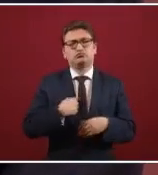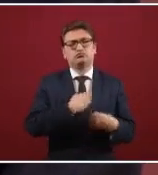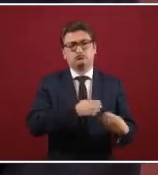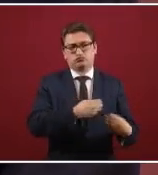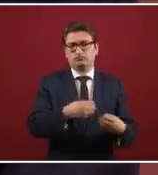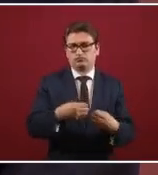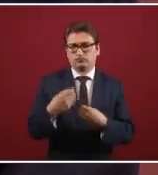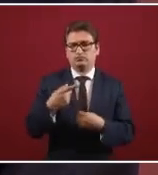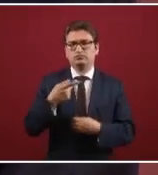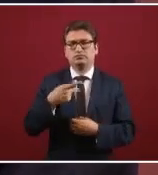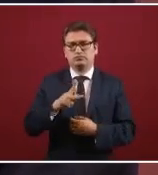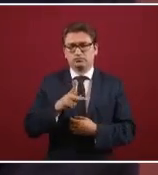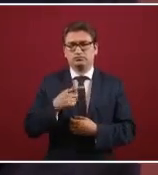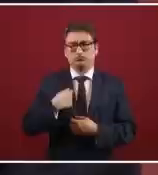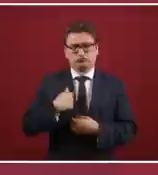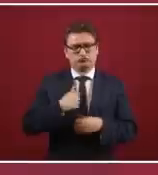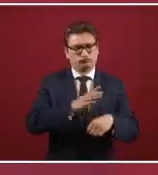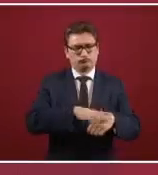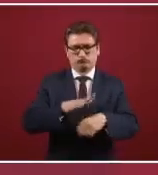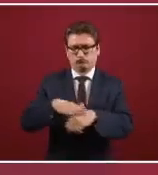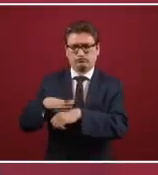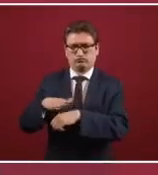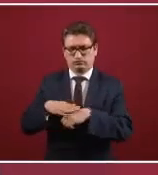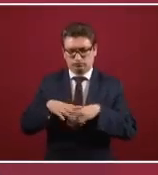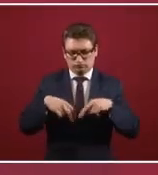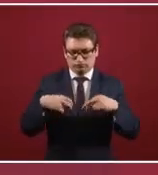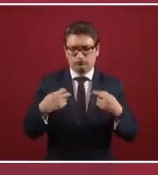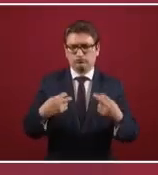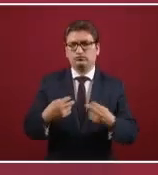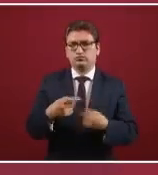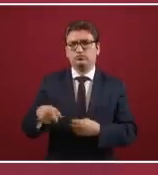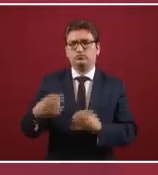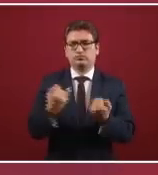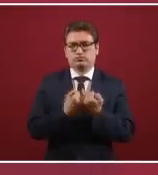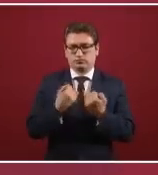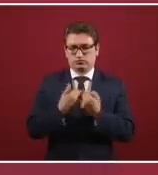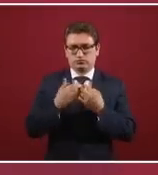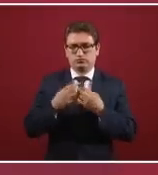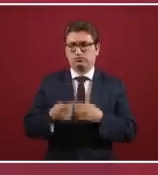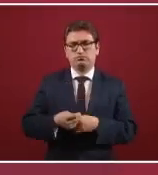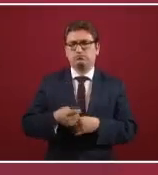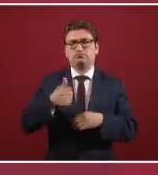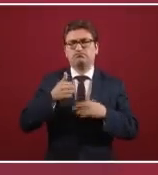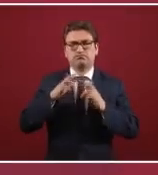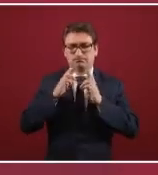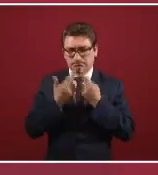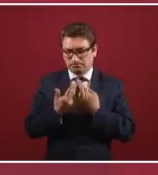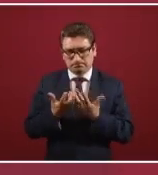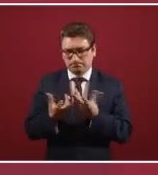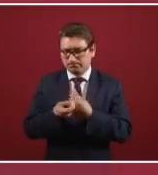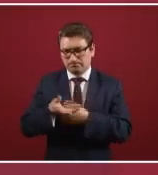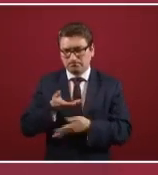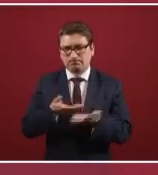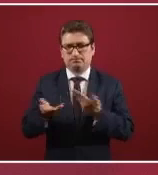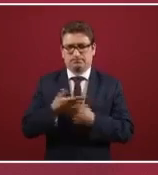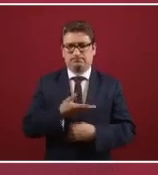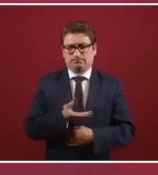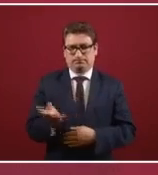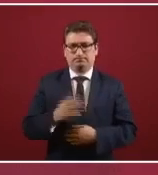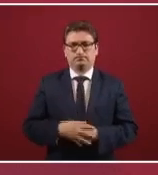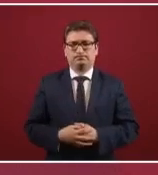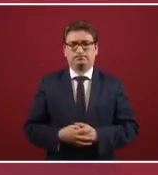pero sí voy a convocarlos y voy a tener la reunión inicial con